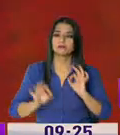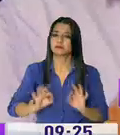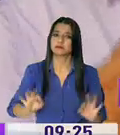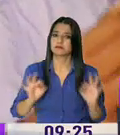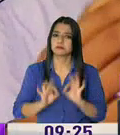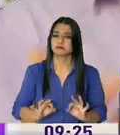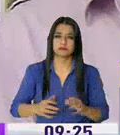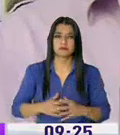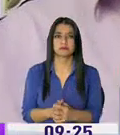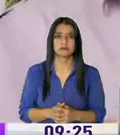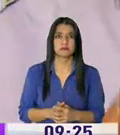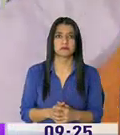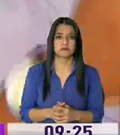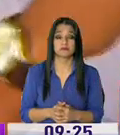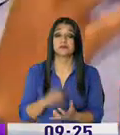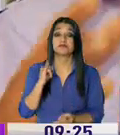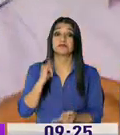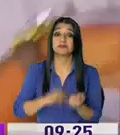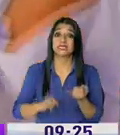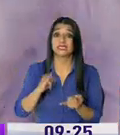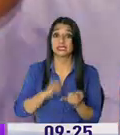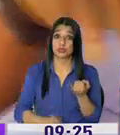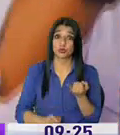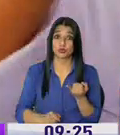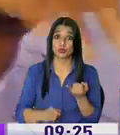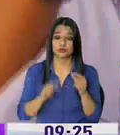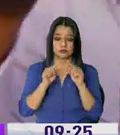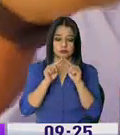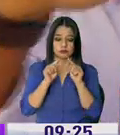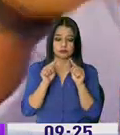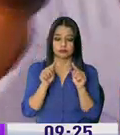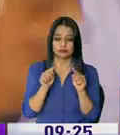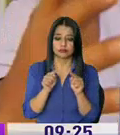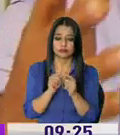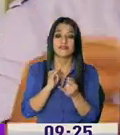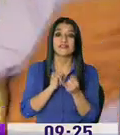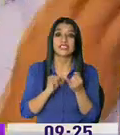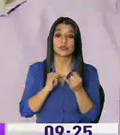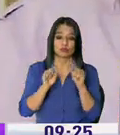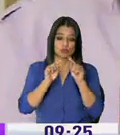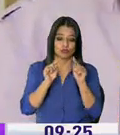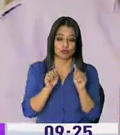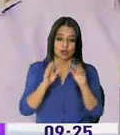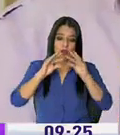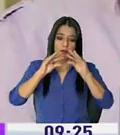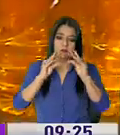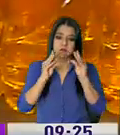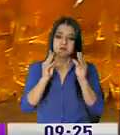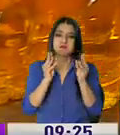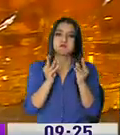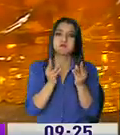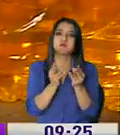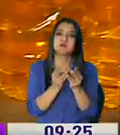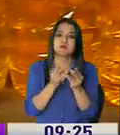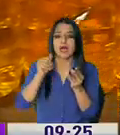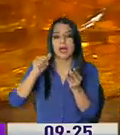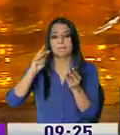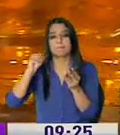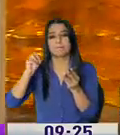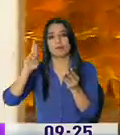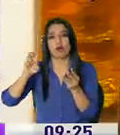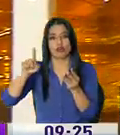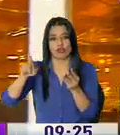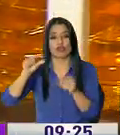secundarios. El virus es una proteína envuelta en una bicapa fosfolípida, en una grasa. El amonio cuaternario es